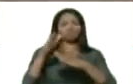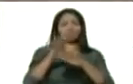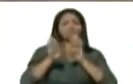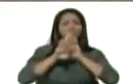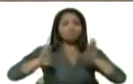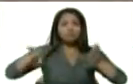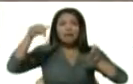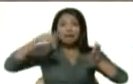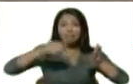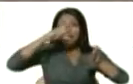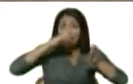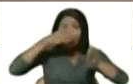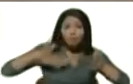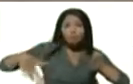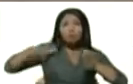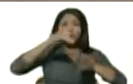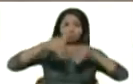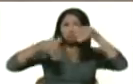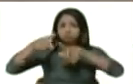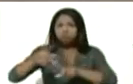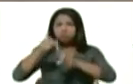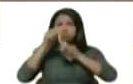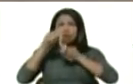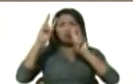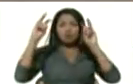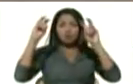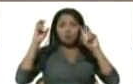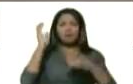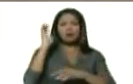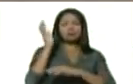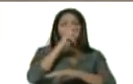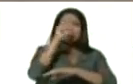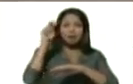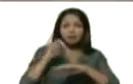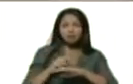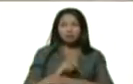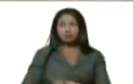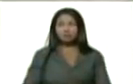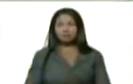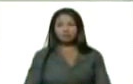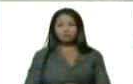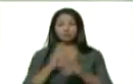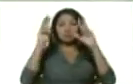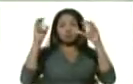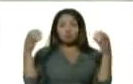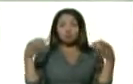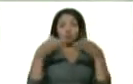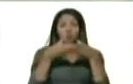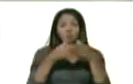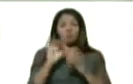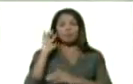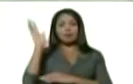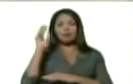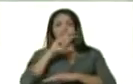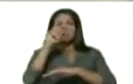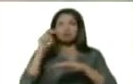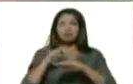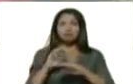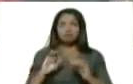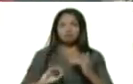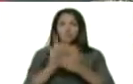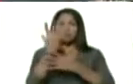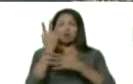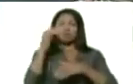este año el pueblo con su voto elegirá una nueva Asamblea Nacional, un nuevo Parlamento Nacional. Surgirá